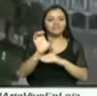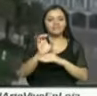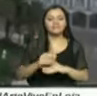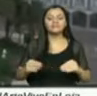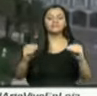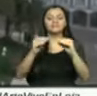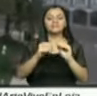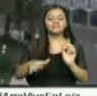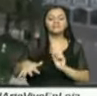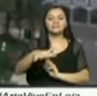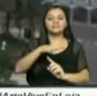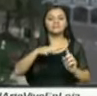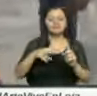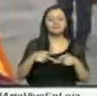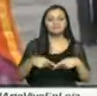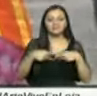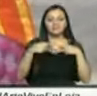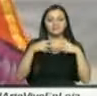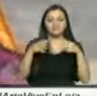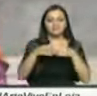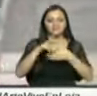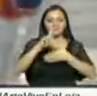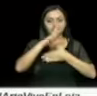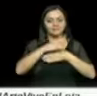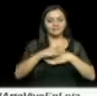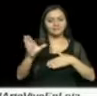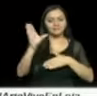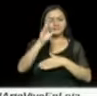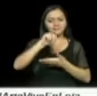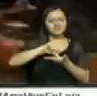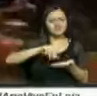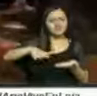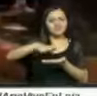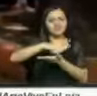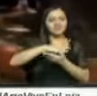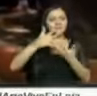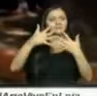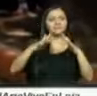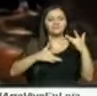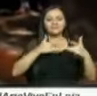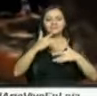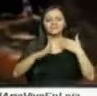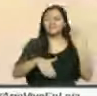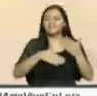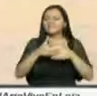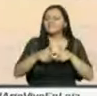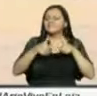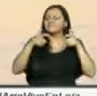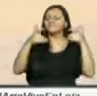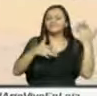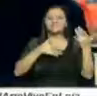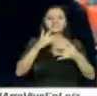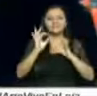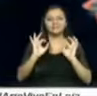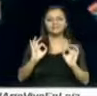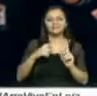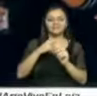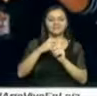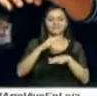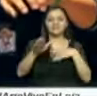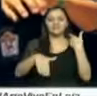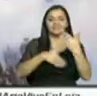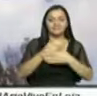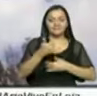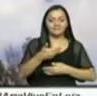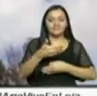a nuestro continente. En toda la ciudad ya se siente que algo grande llegó. Son los